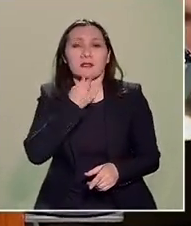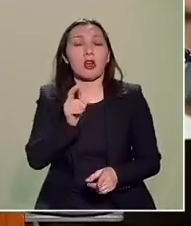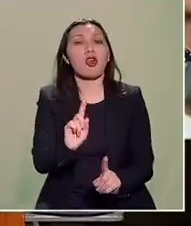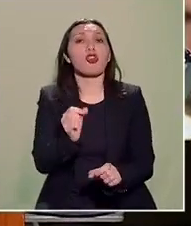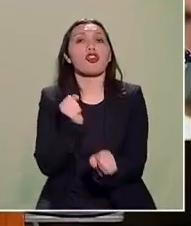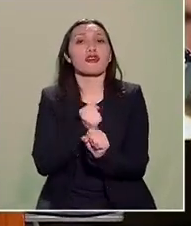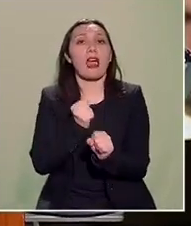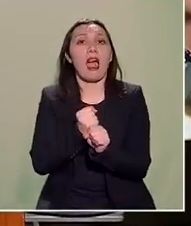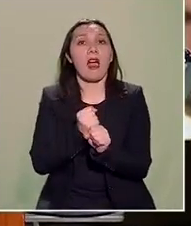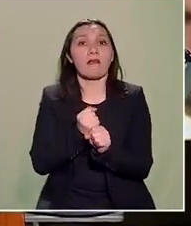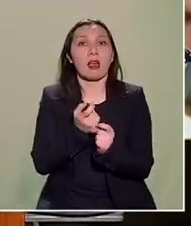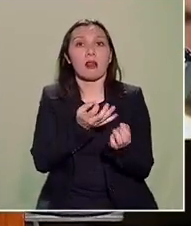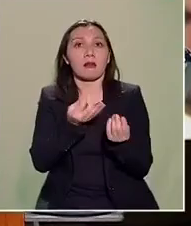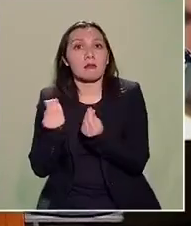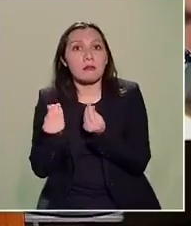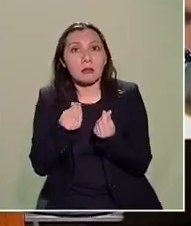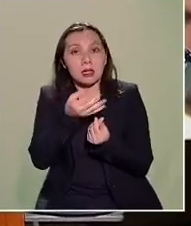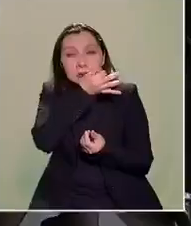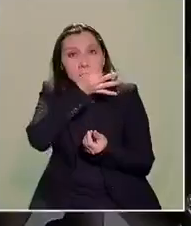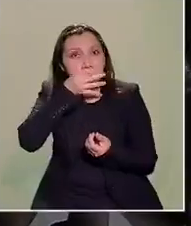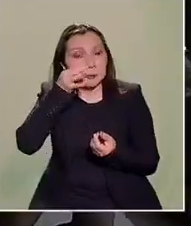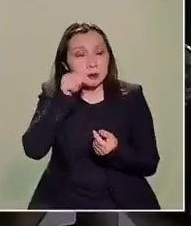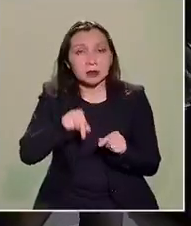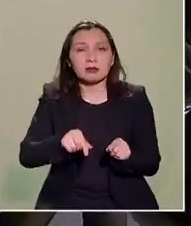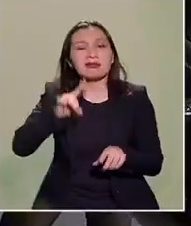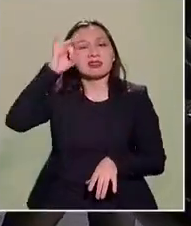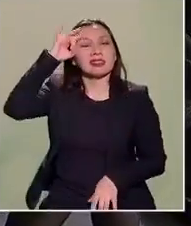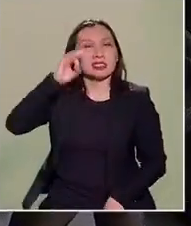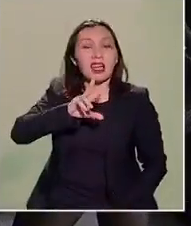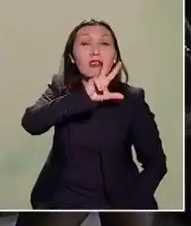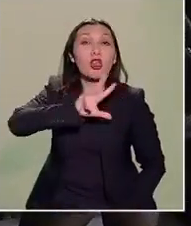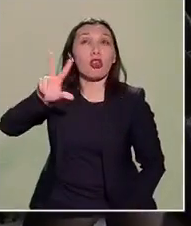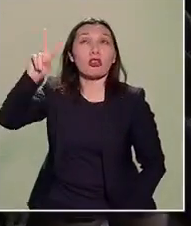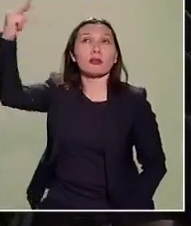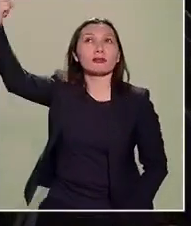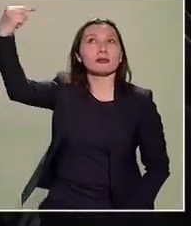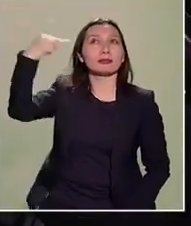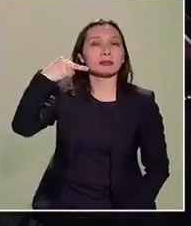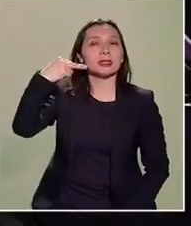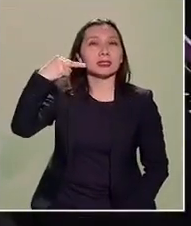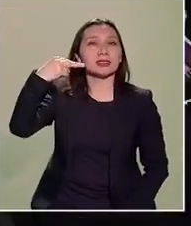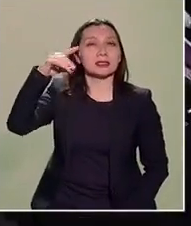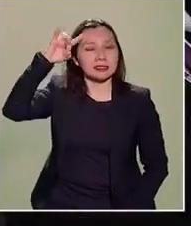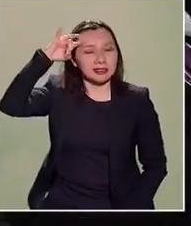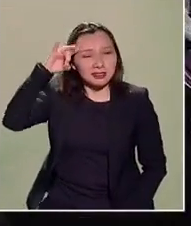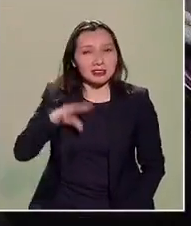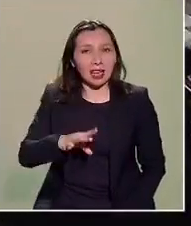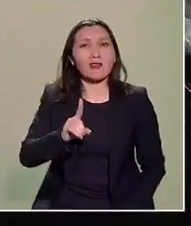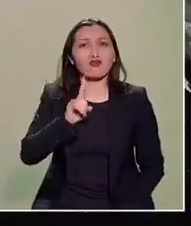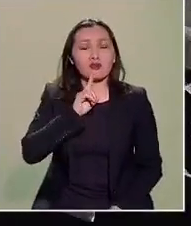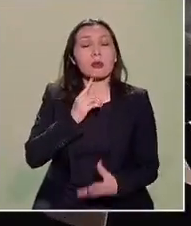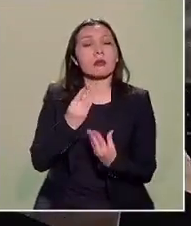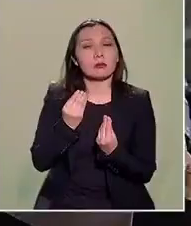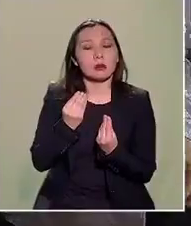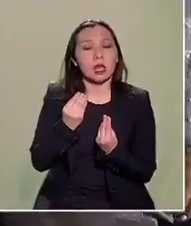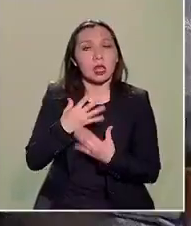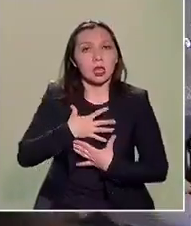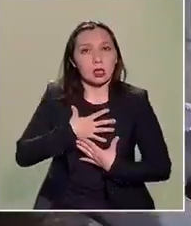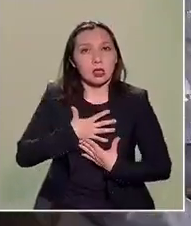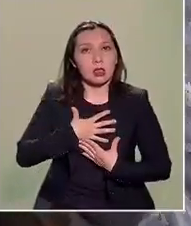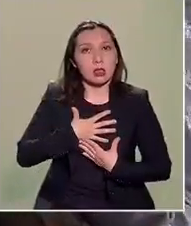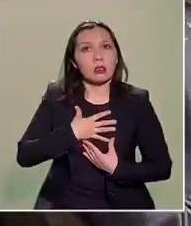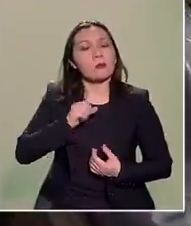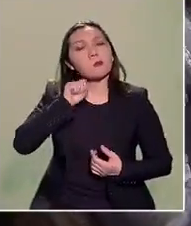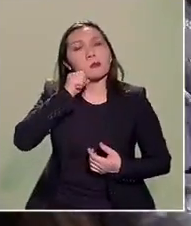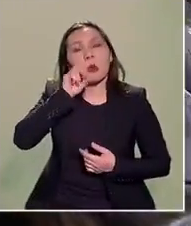trabaja para el ojo humano trabaja porque sabe que dios lo está mirando y porque tiene temor en